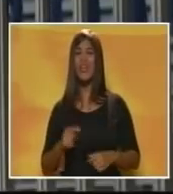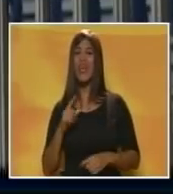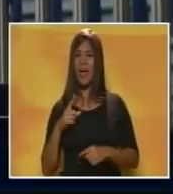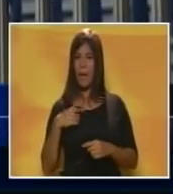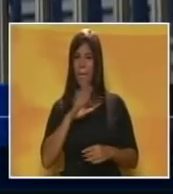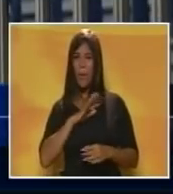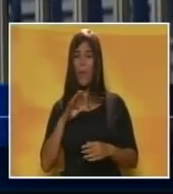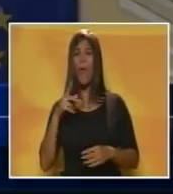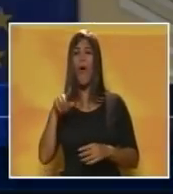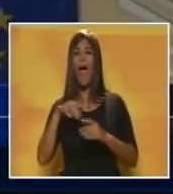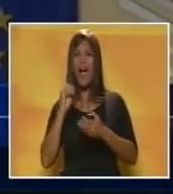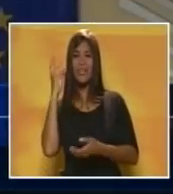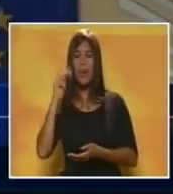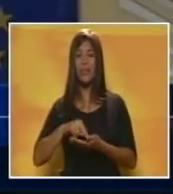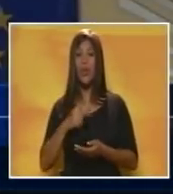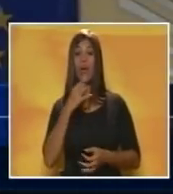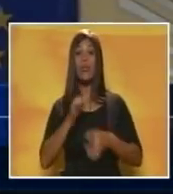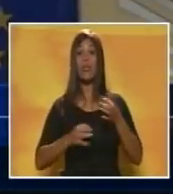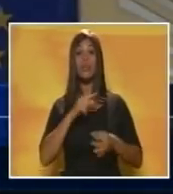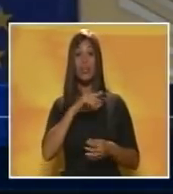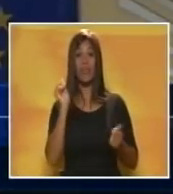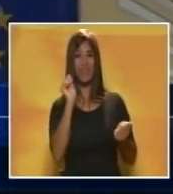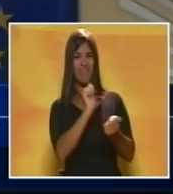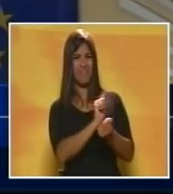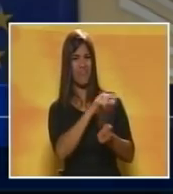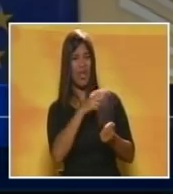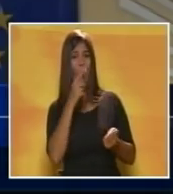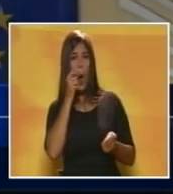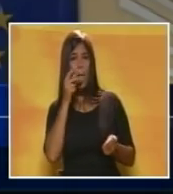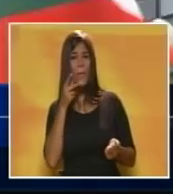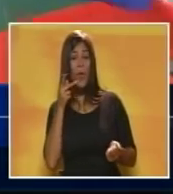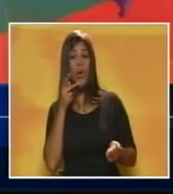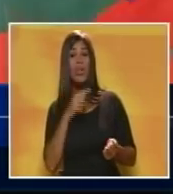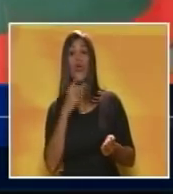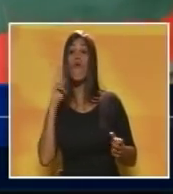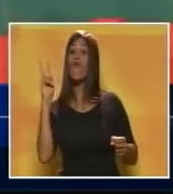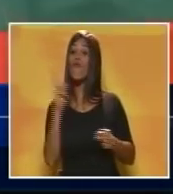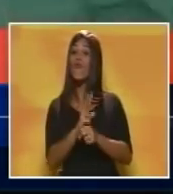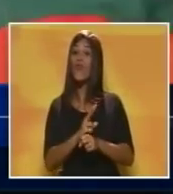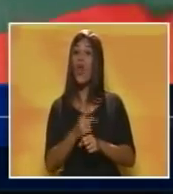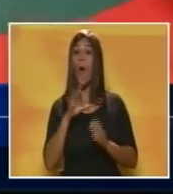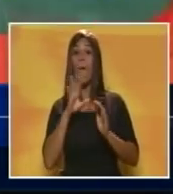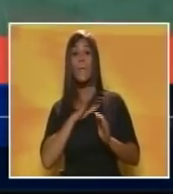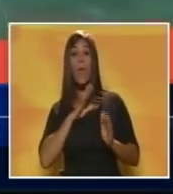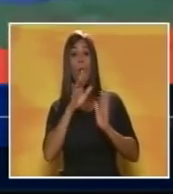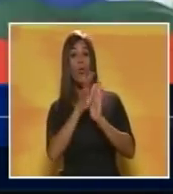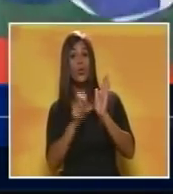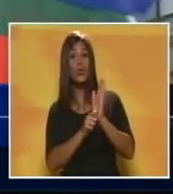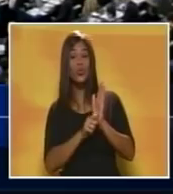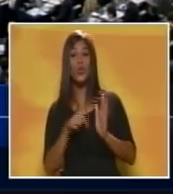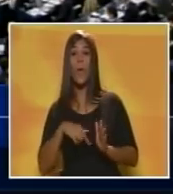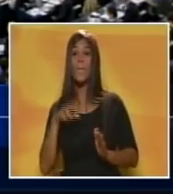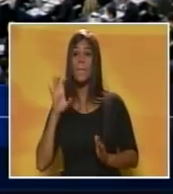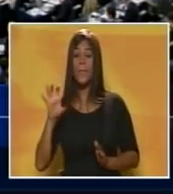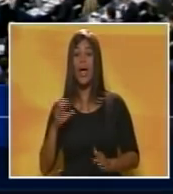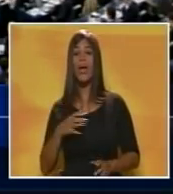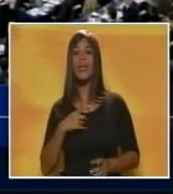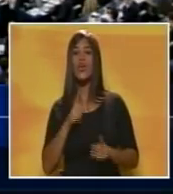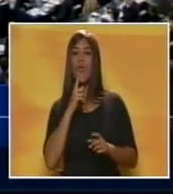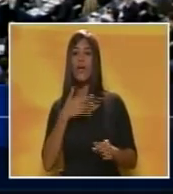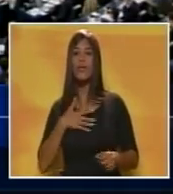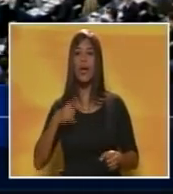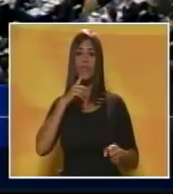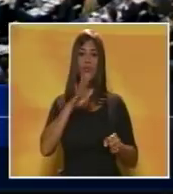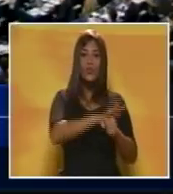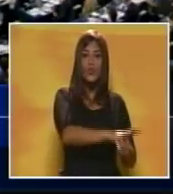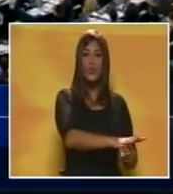europeas aseguraron que la detención del parlamentario constituye una violación flagrante de la Constitución del país que buscaría silenciar políticamente a